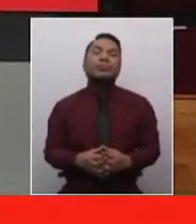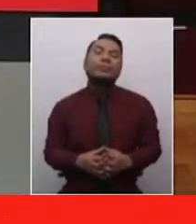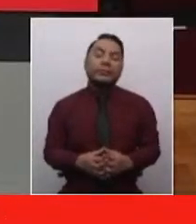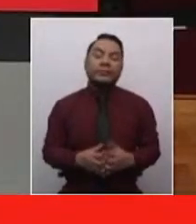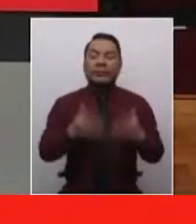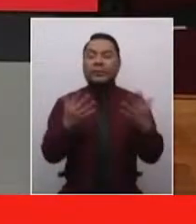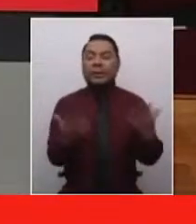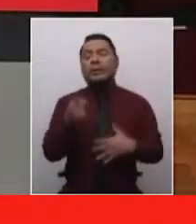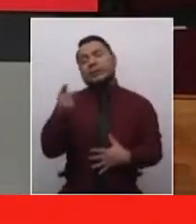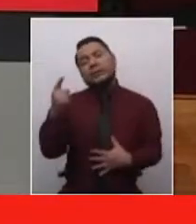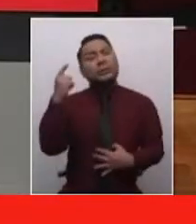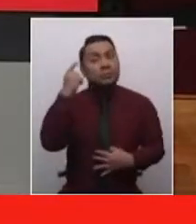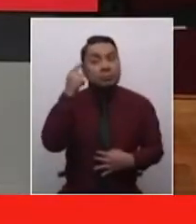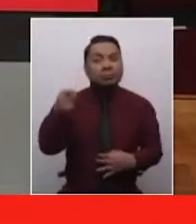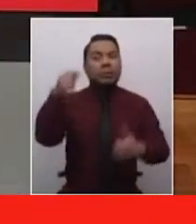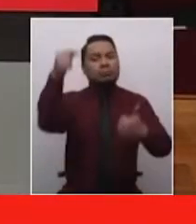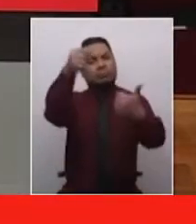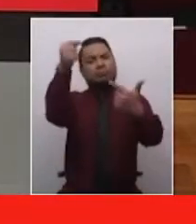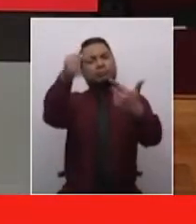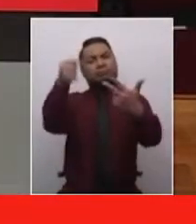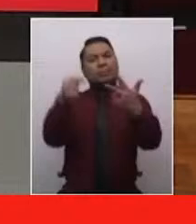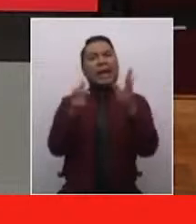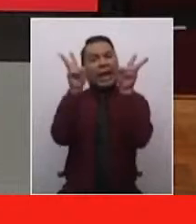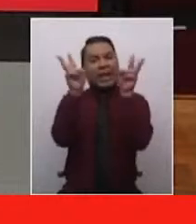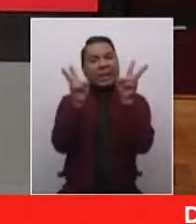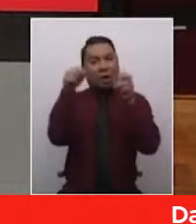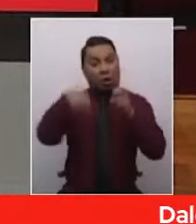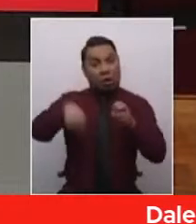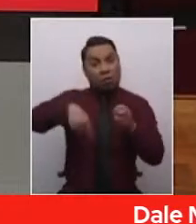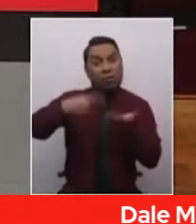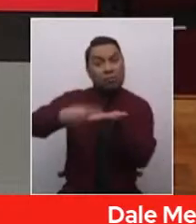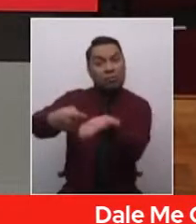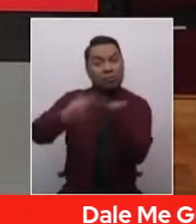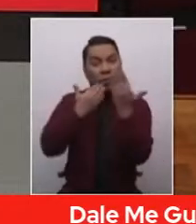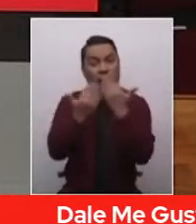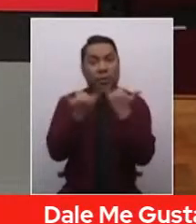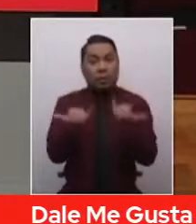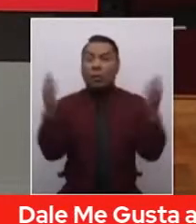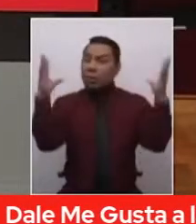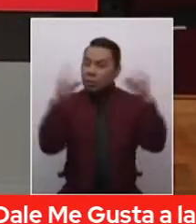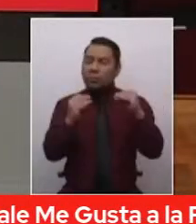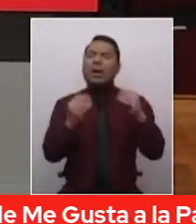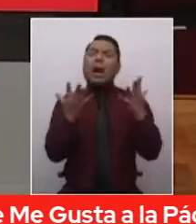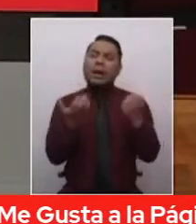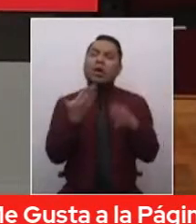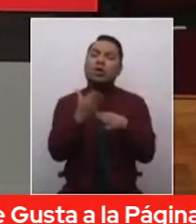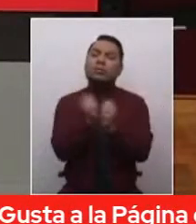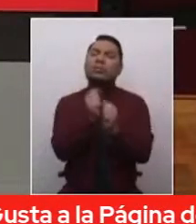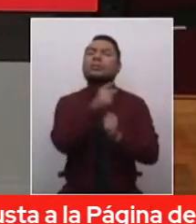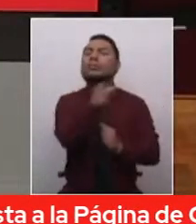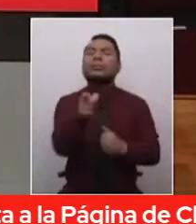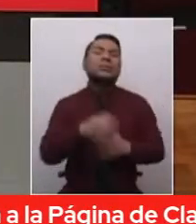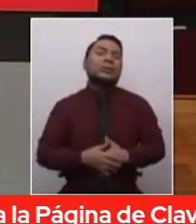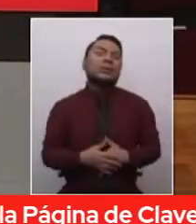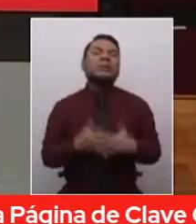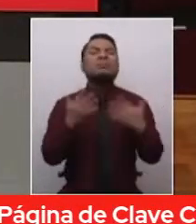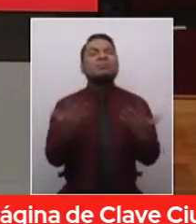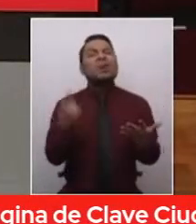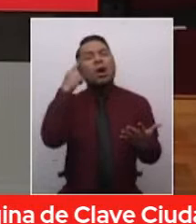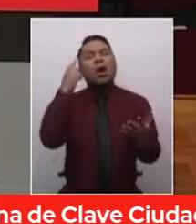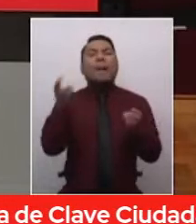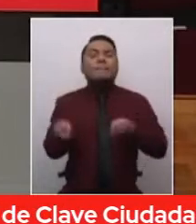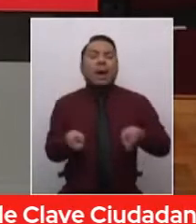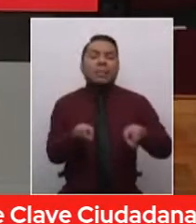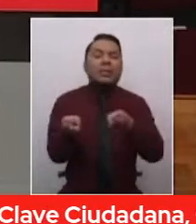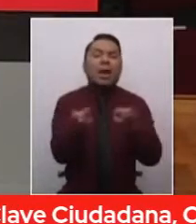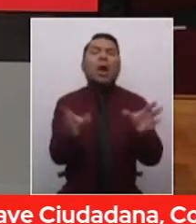Si esas son entonces las dimensiones temáticas del debate que vamos a presenciar esta noche, queremos compartir ahora con ustedes la